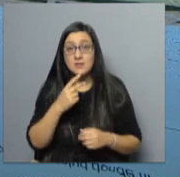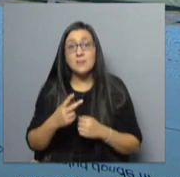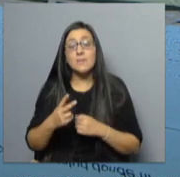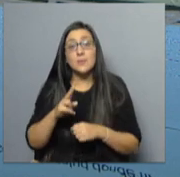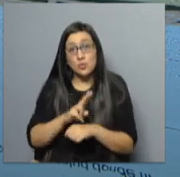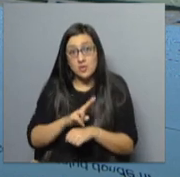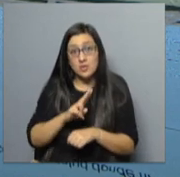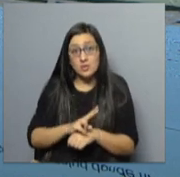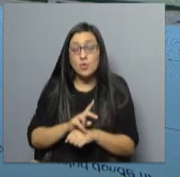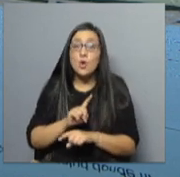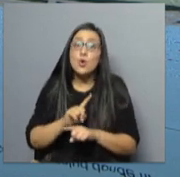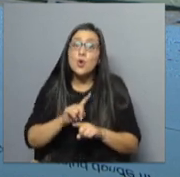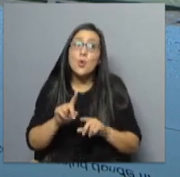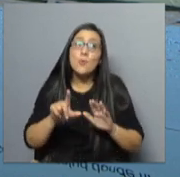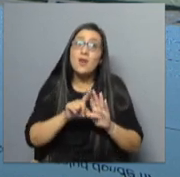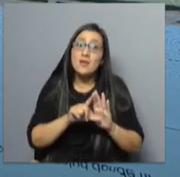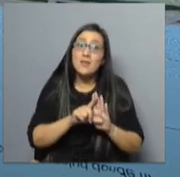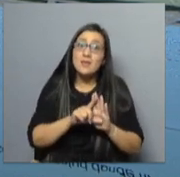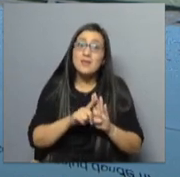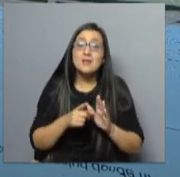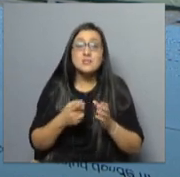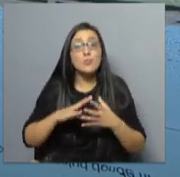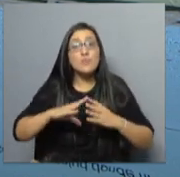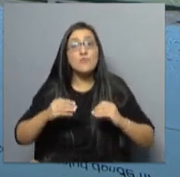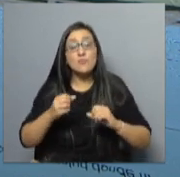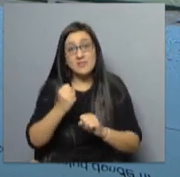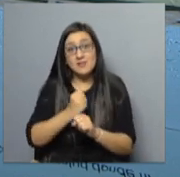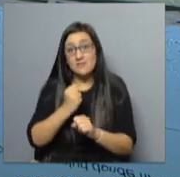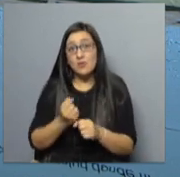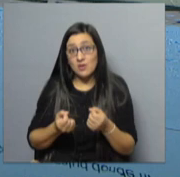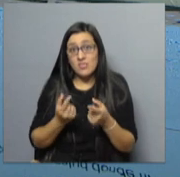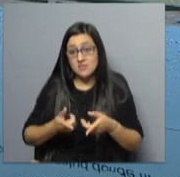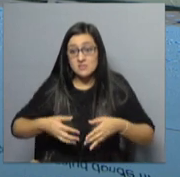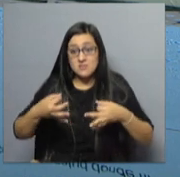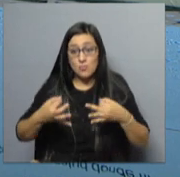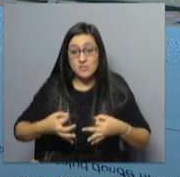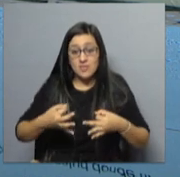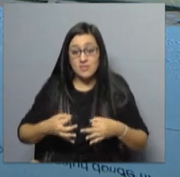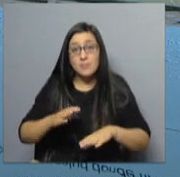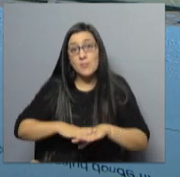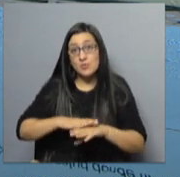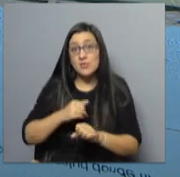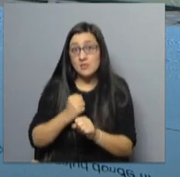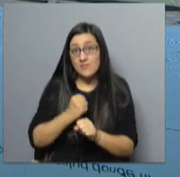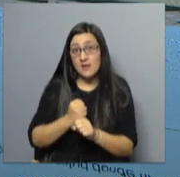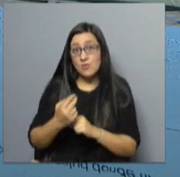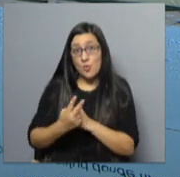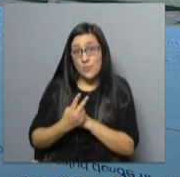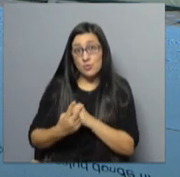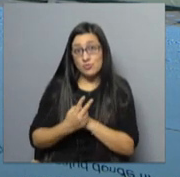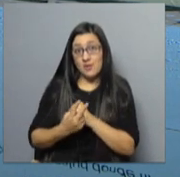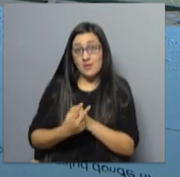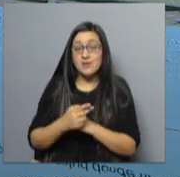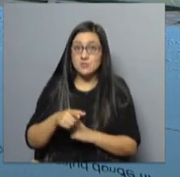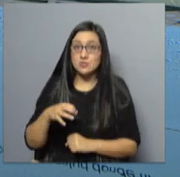no por una norma legal sino por dispositivos de trabajo que le aseguren efectivamente la protección de su vida es